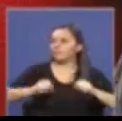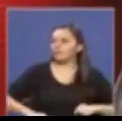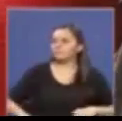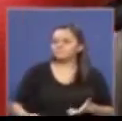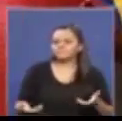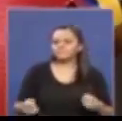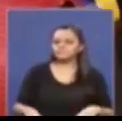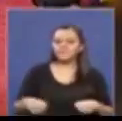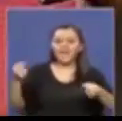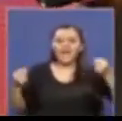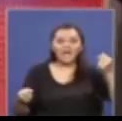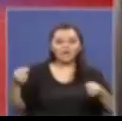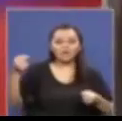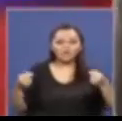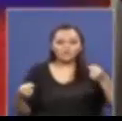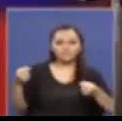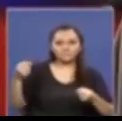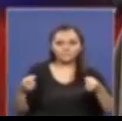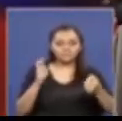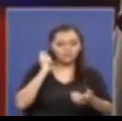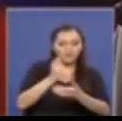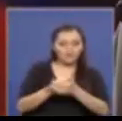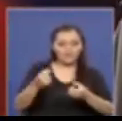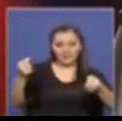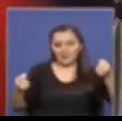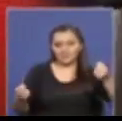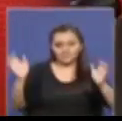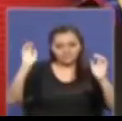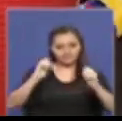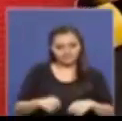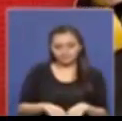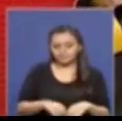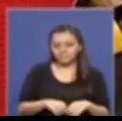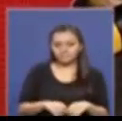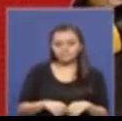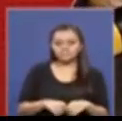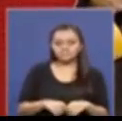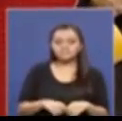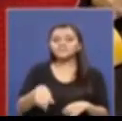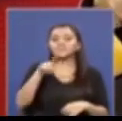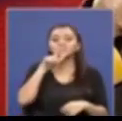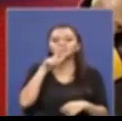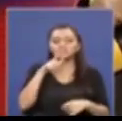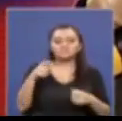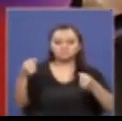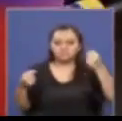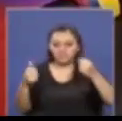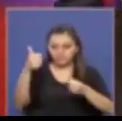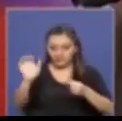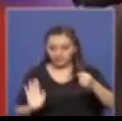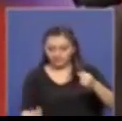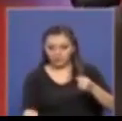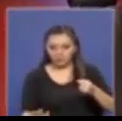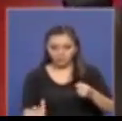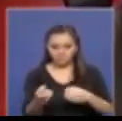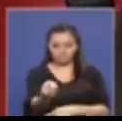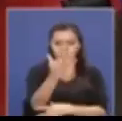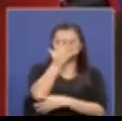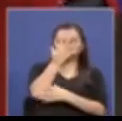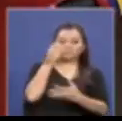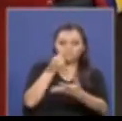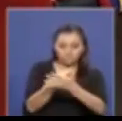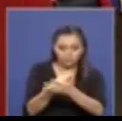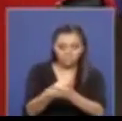bolsas antichoques, adecuados cinturones de seguridad, el que dirigía la comisión y la formulación de la norma